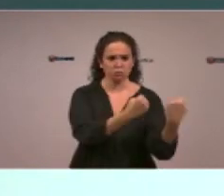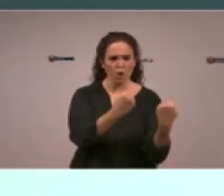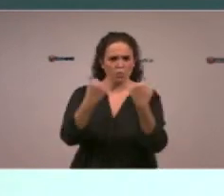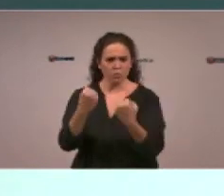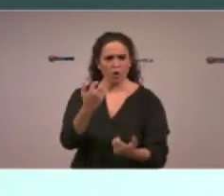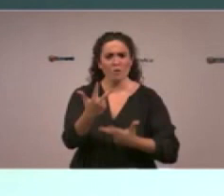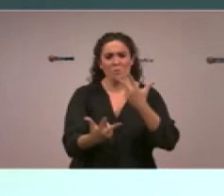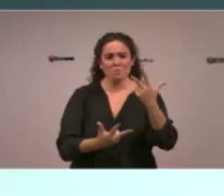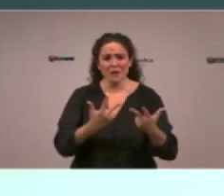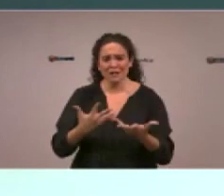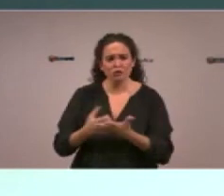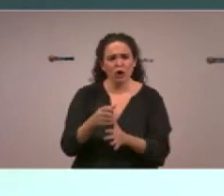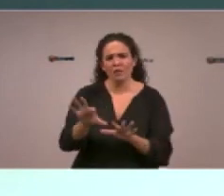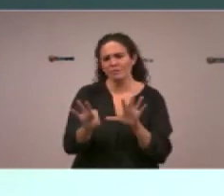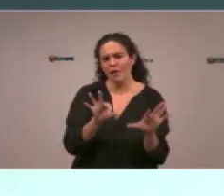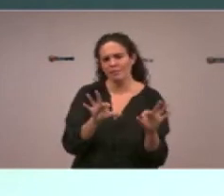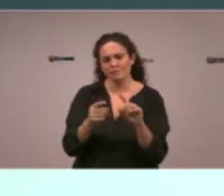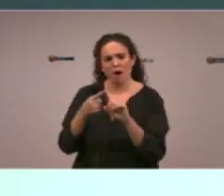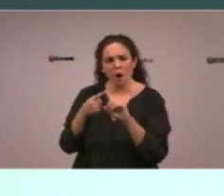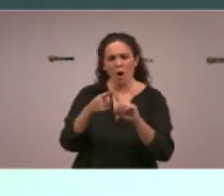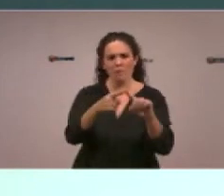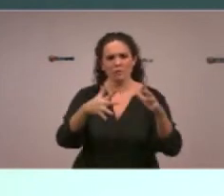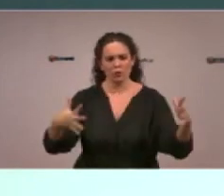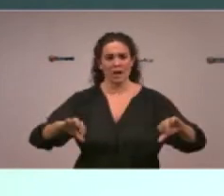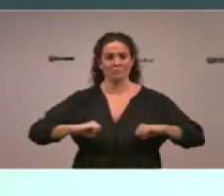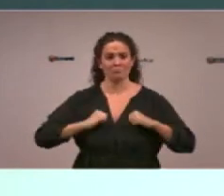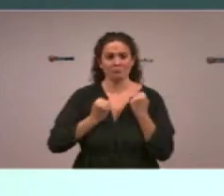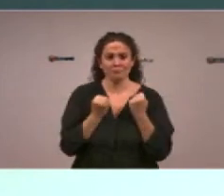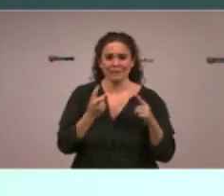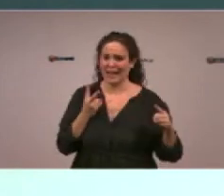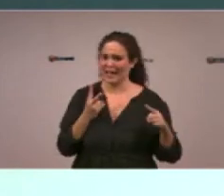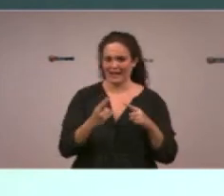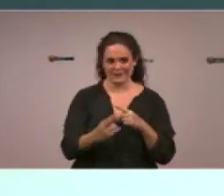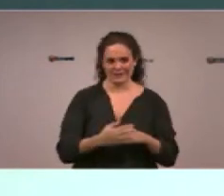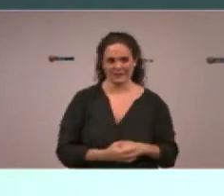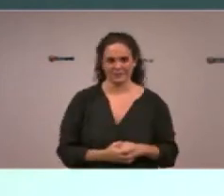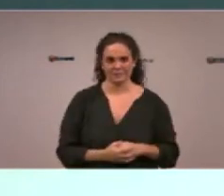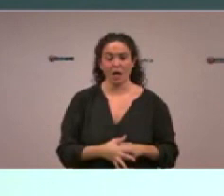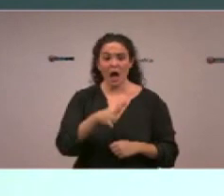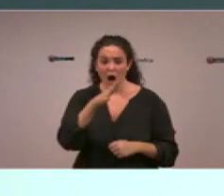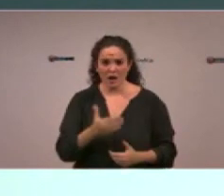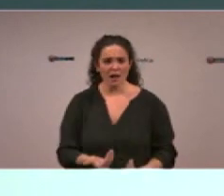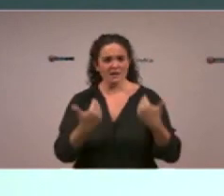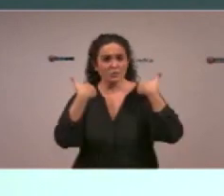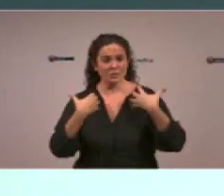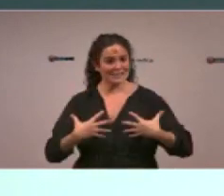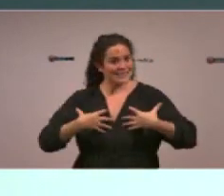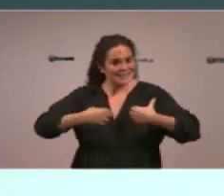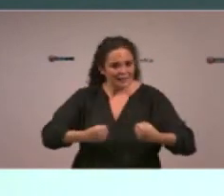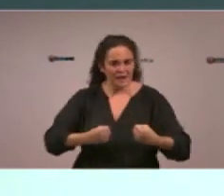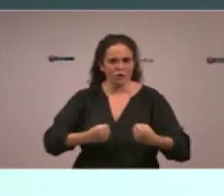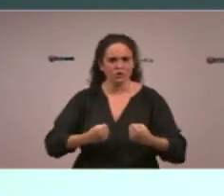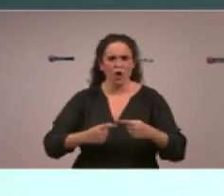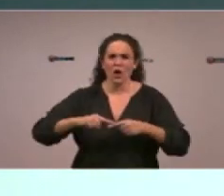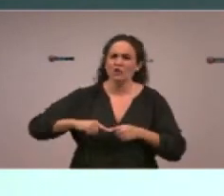vascas tienen, por tanto, ese objetivo. Los responsables sanitarios están analizando día a día la evolución de la